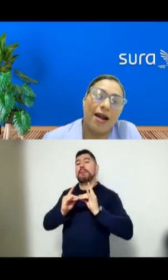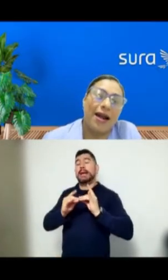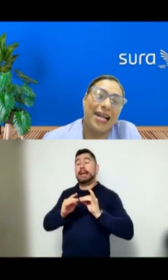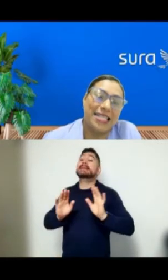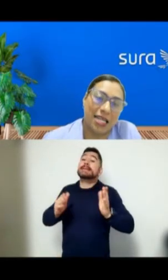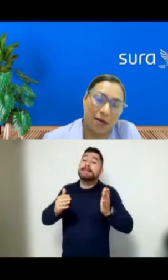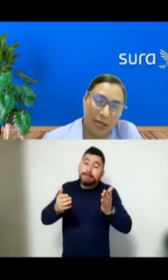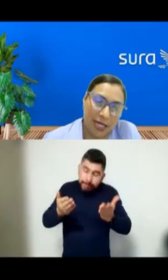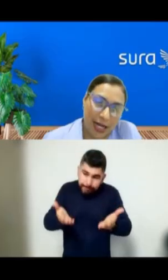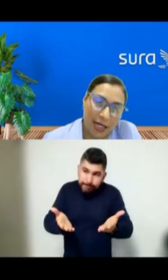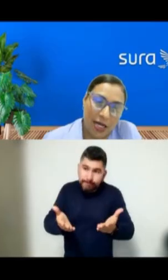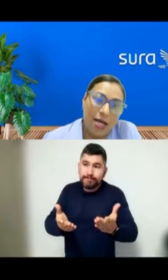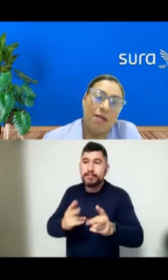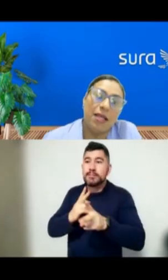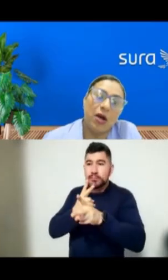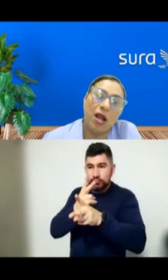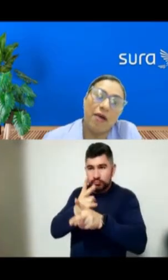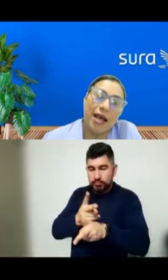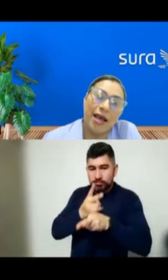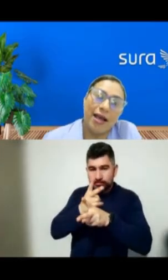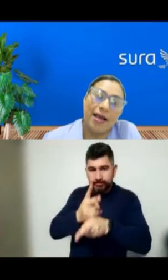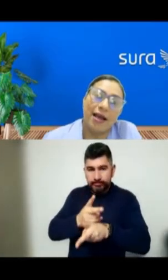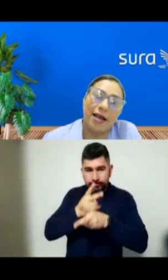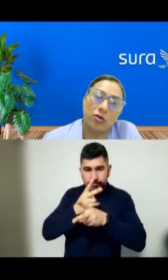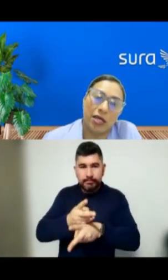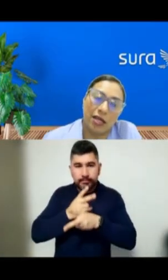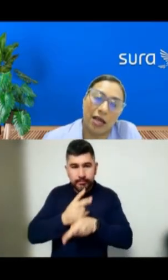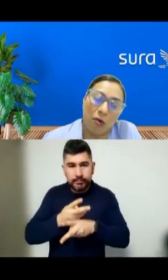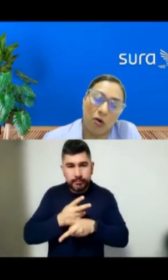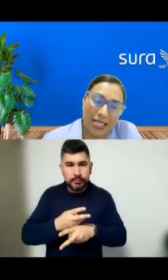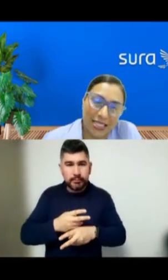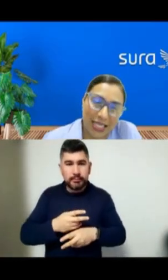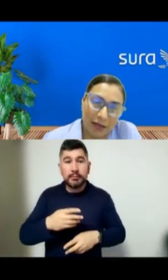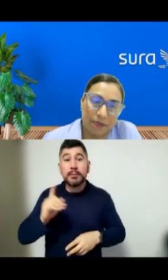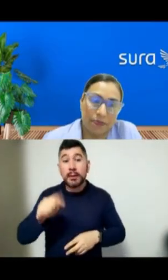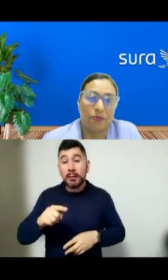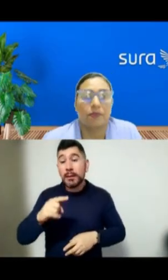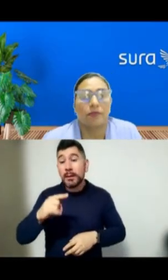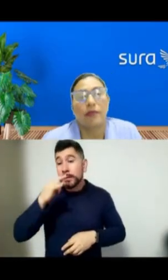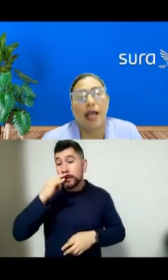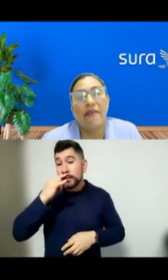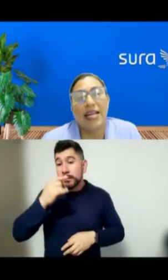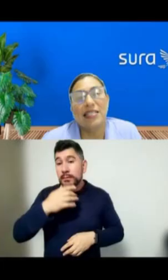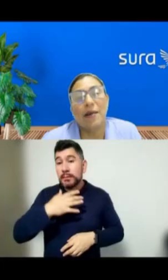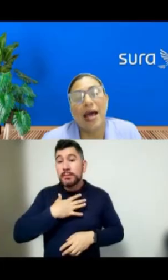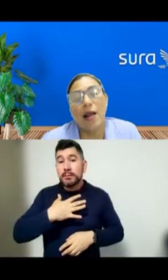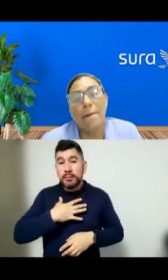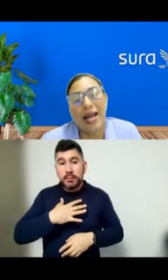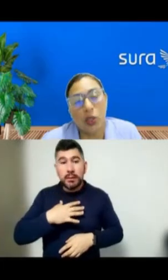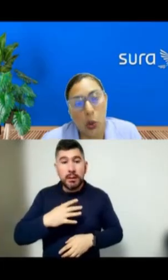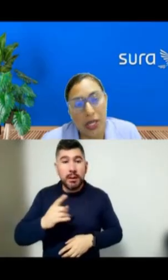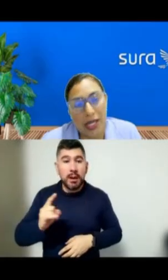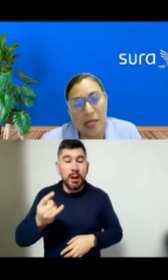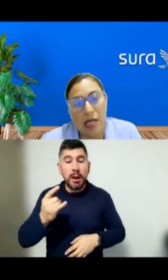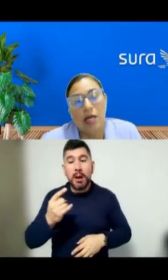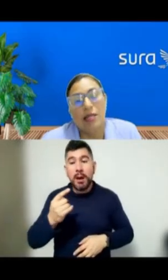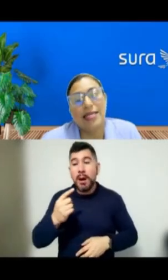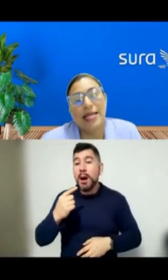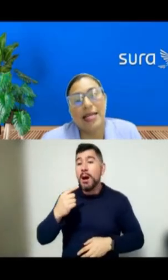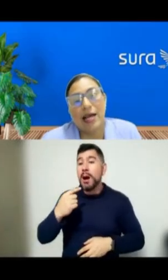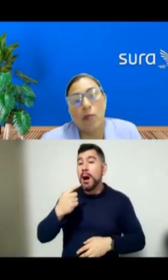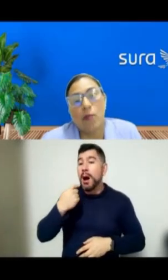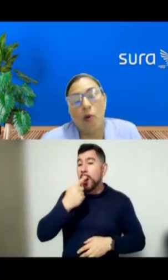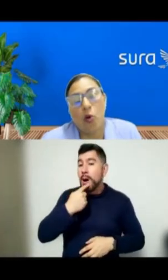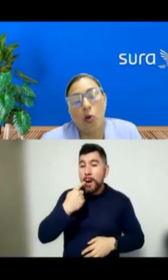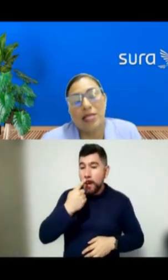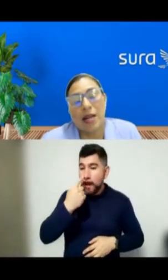vamos a asegurar la cervical. El manejo de la vía aérea, que en caso de que tengamos que hacer, abrir esas vías respiratorias,